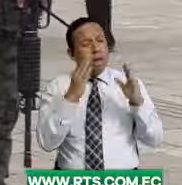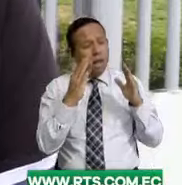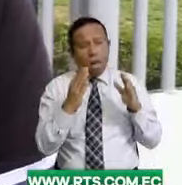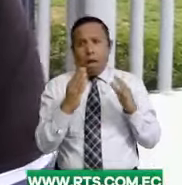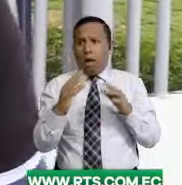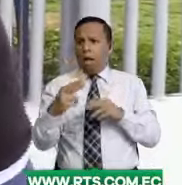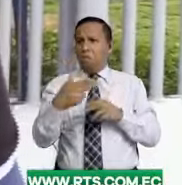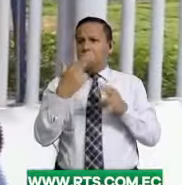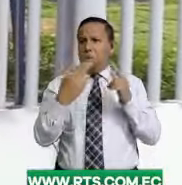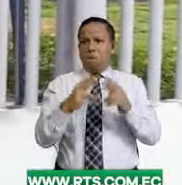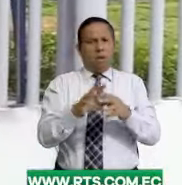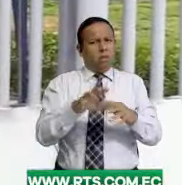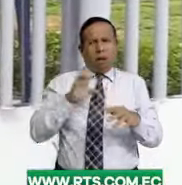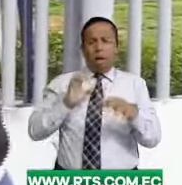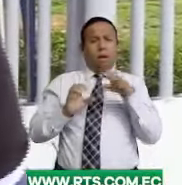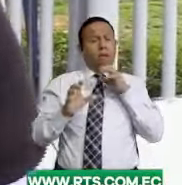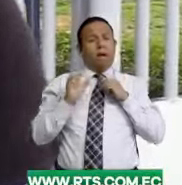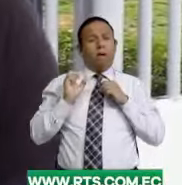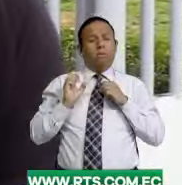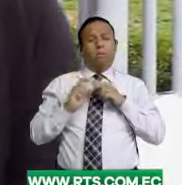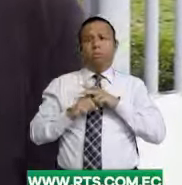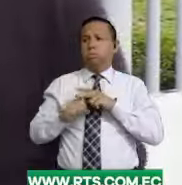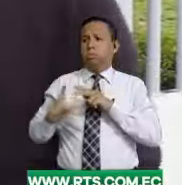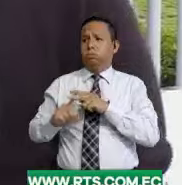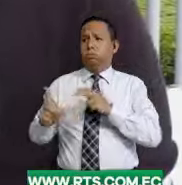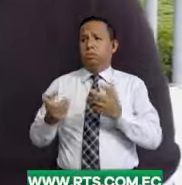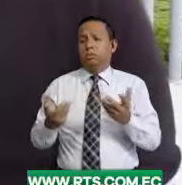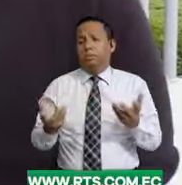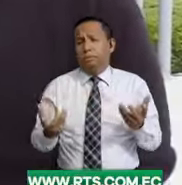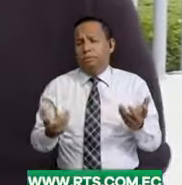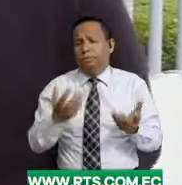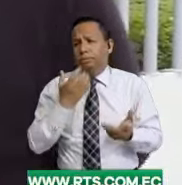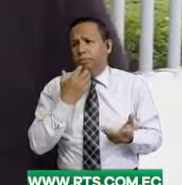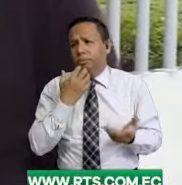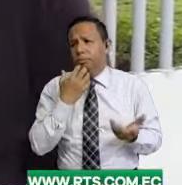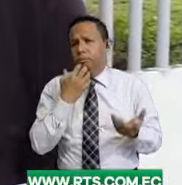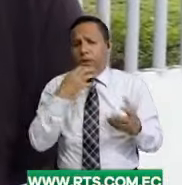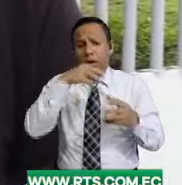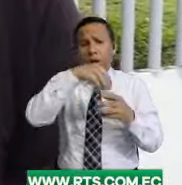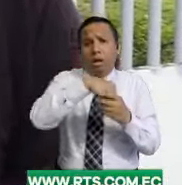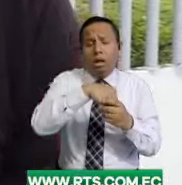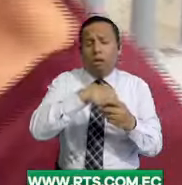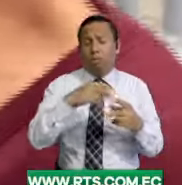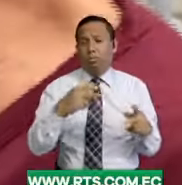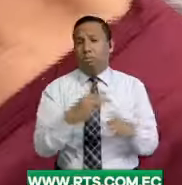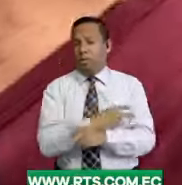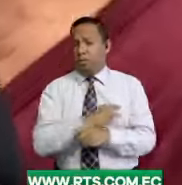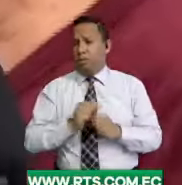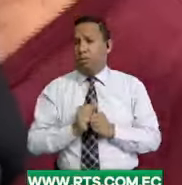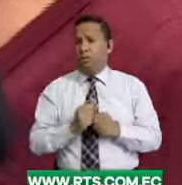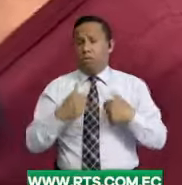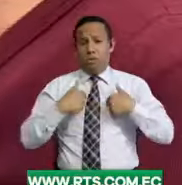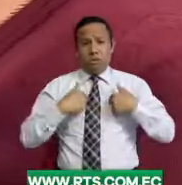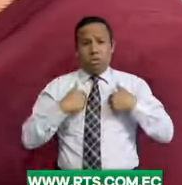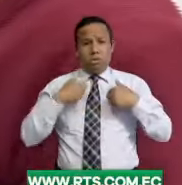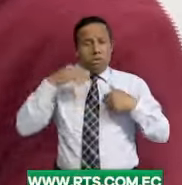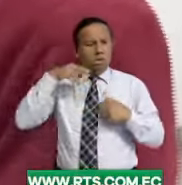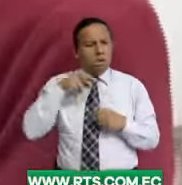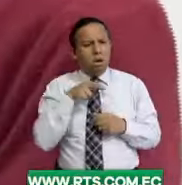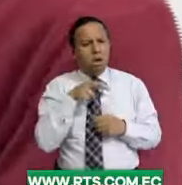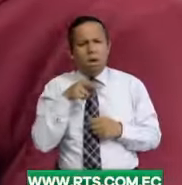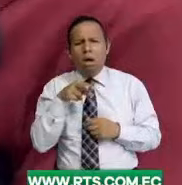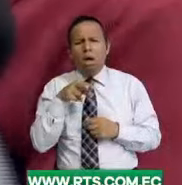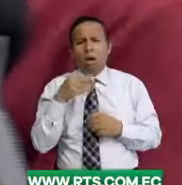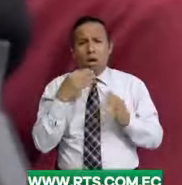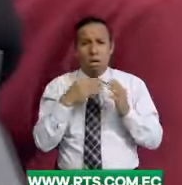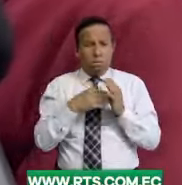hechos. Porque estar aquí igual hasta peligroso puede ser. Cuando yo entré me dio pánico de ver, porque yo